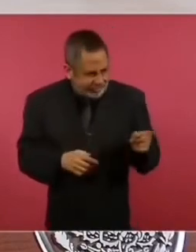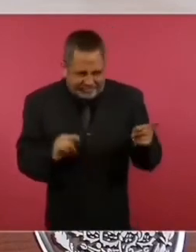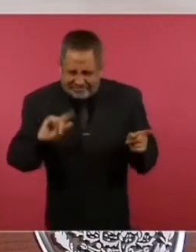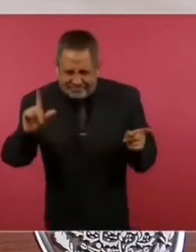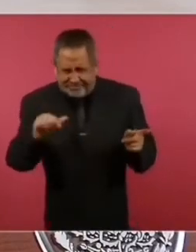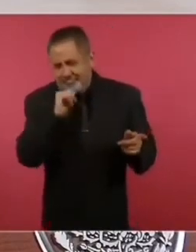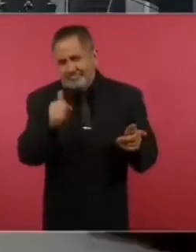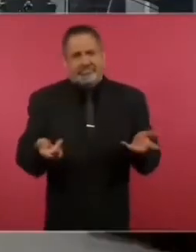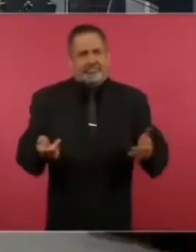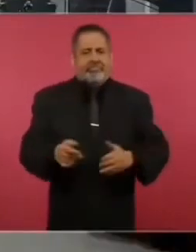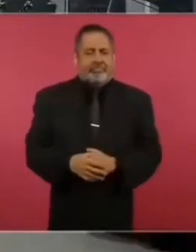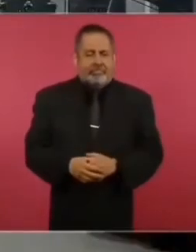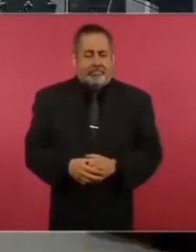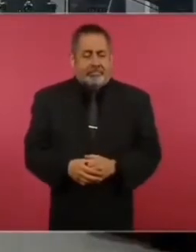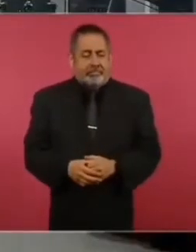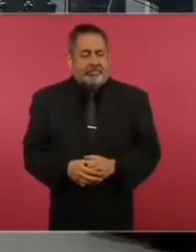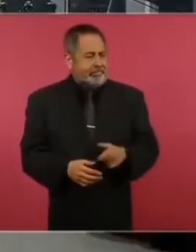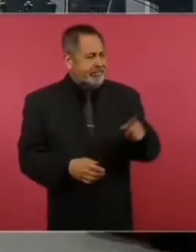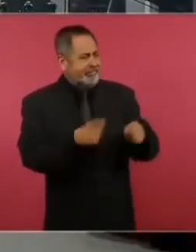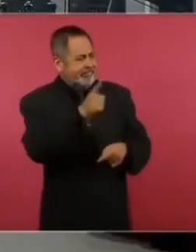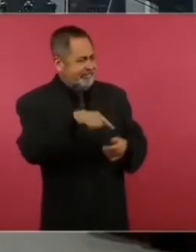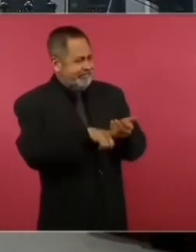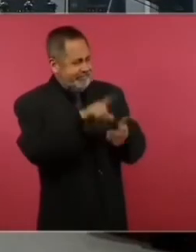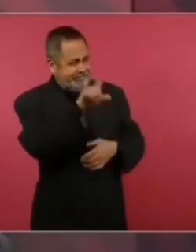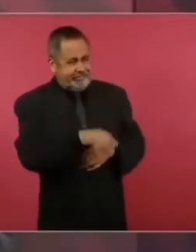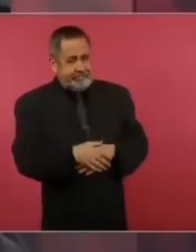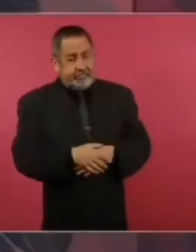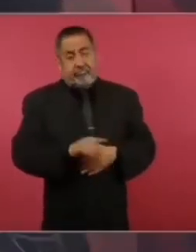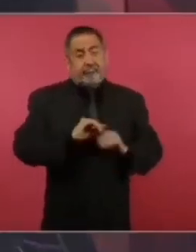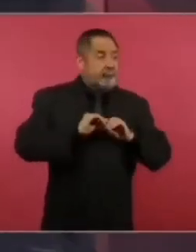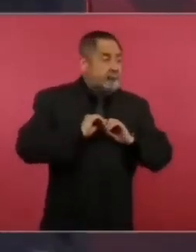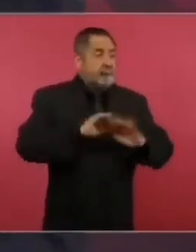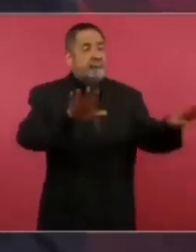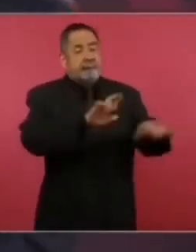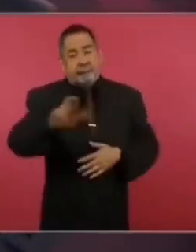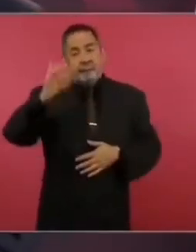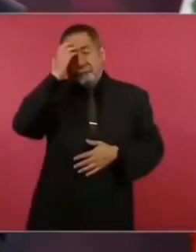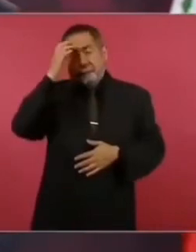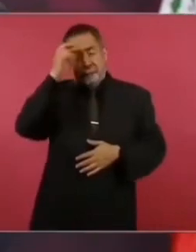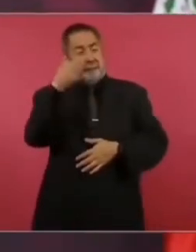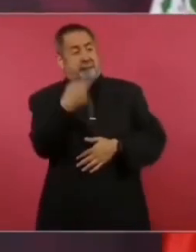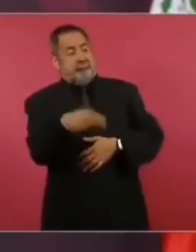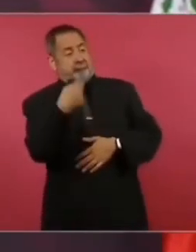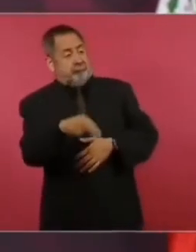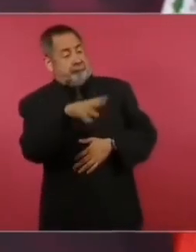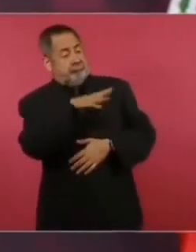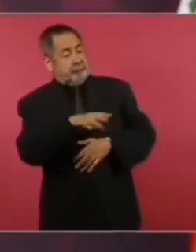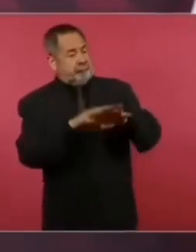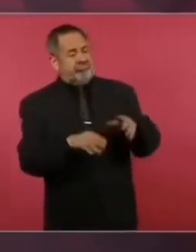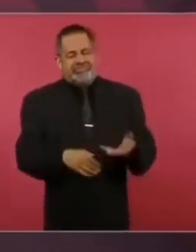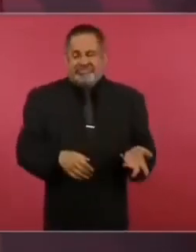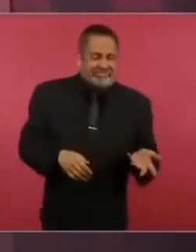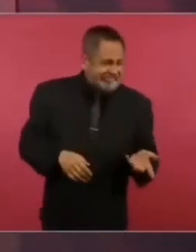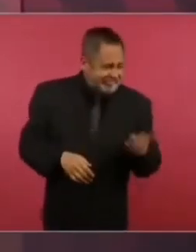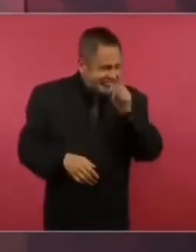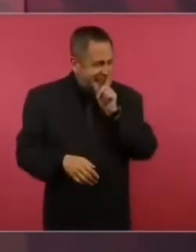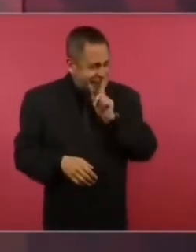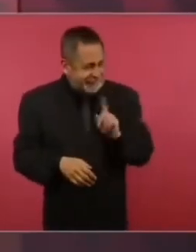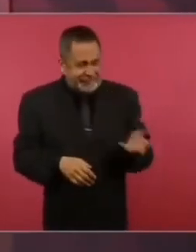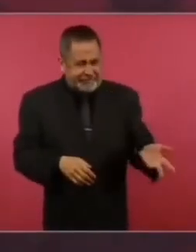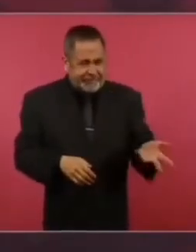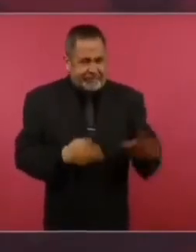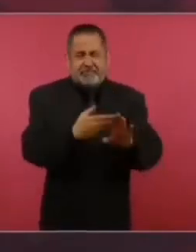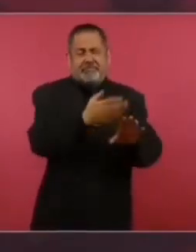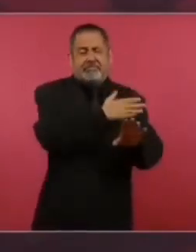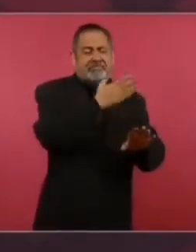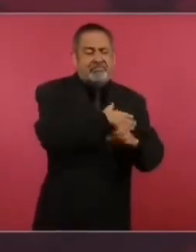¿Qué puedo uno decir de esos periódicos, por muy afamados que estén? Lo que